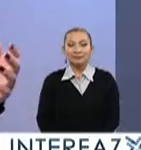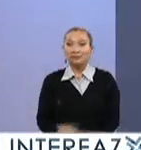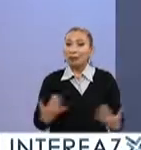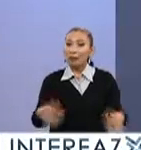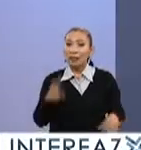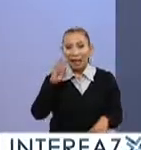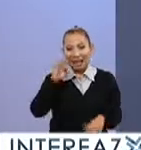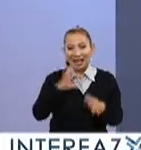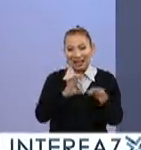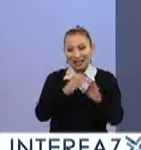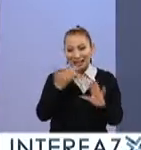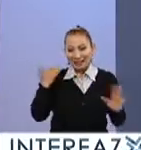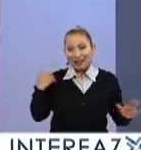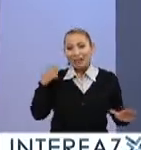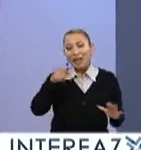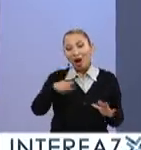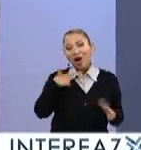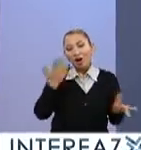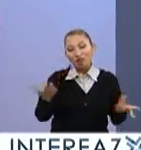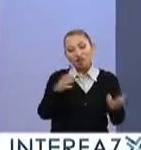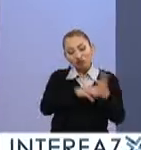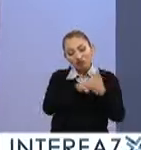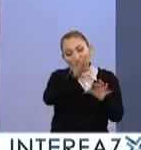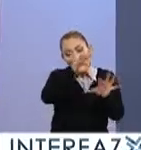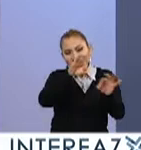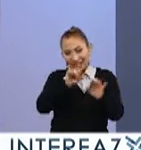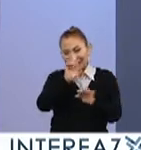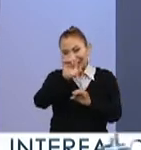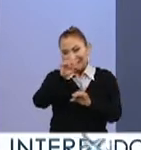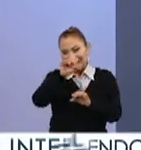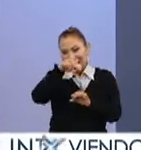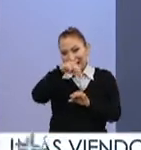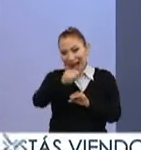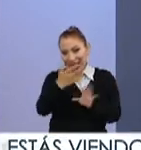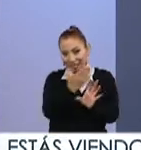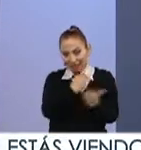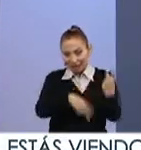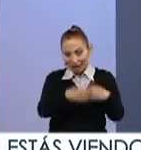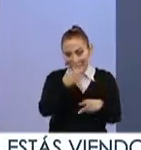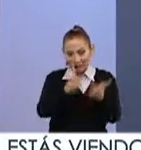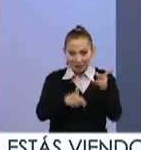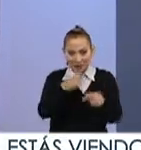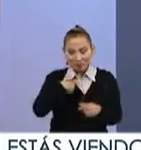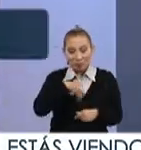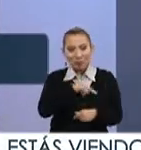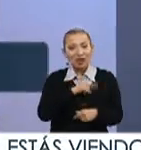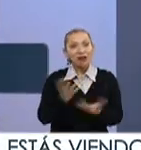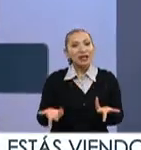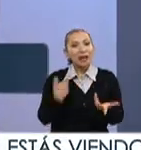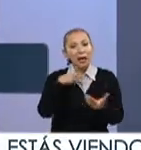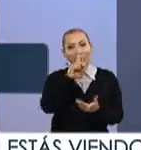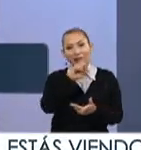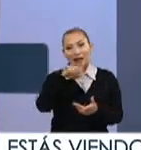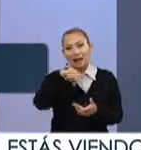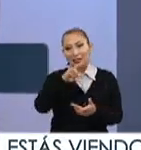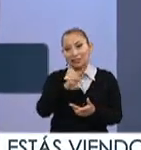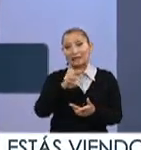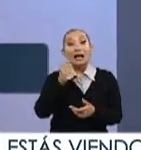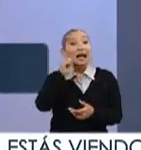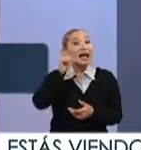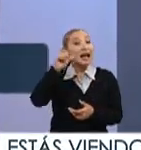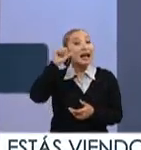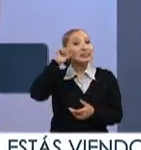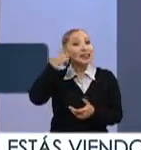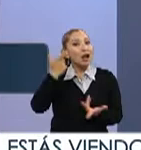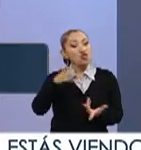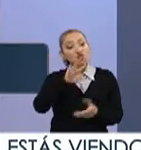Y bueno, ya lo platicábamos también con los elementos de la Secretaría de la Defensa Nacional que estuvieron aquí platicando con nosotros sobre el plan DN3. Ayer